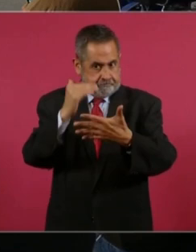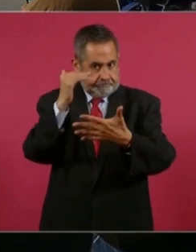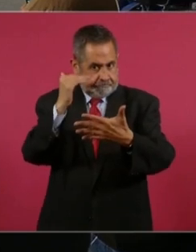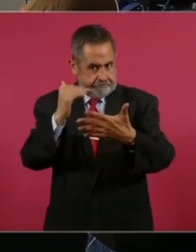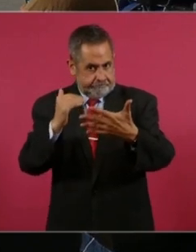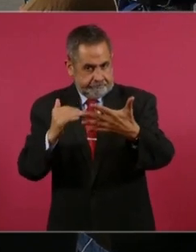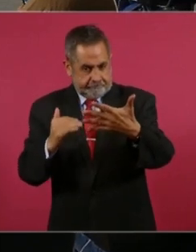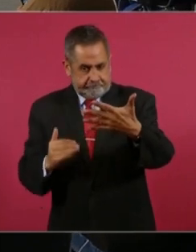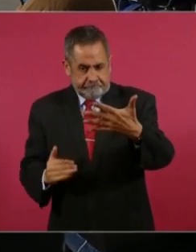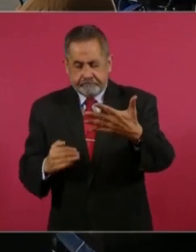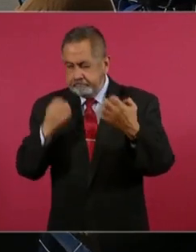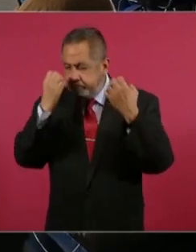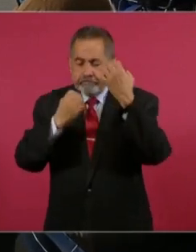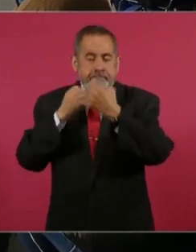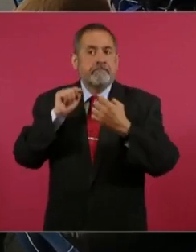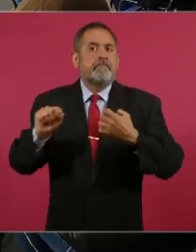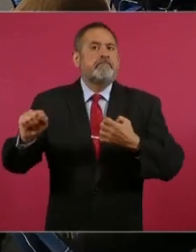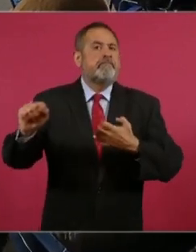una evaluación